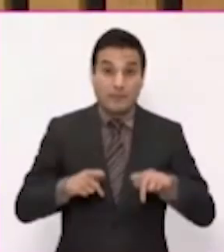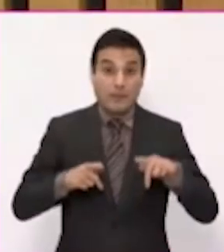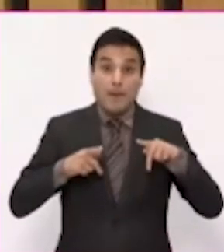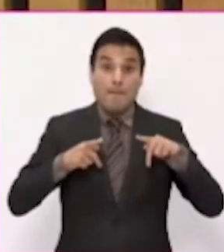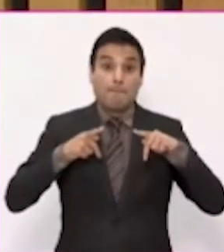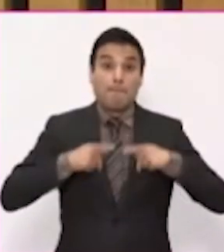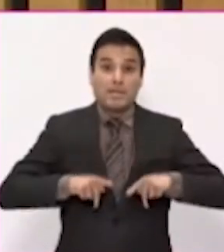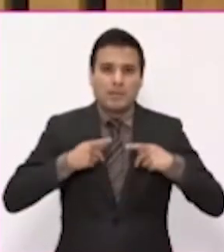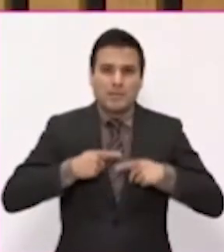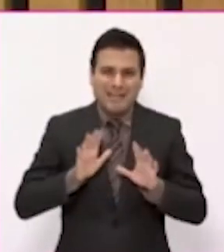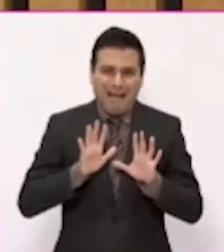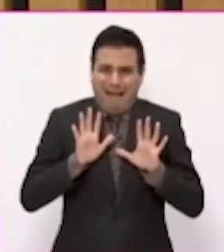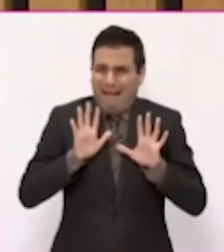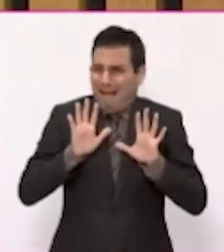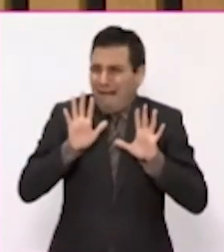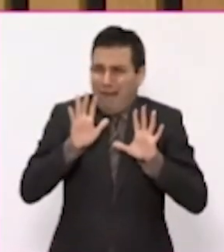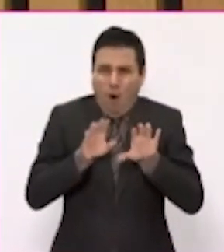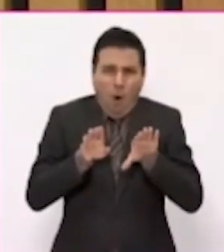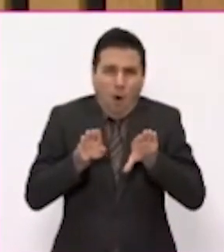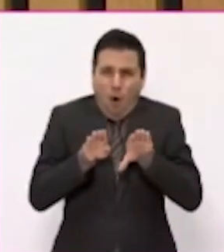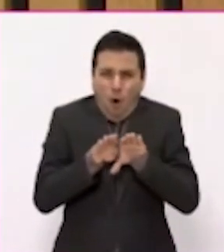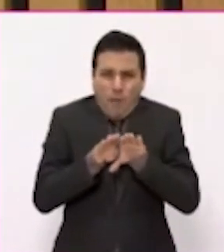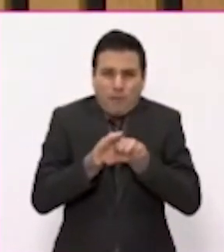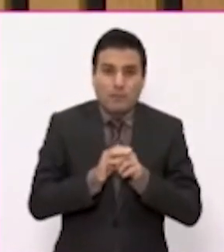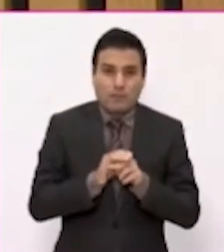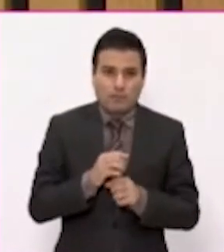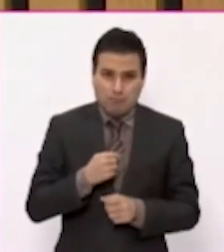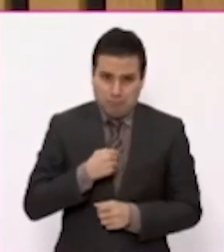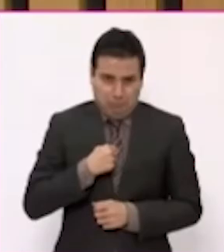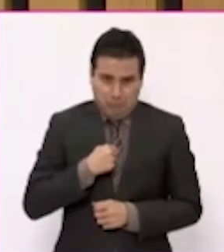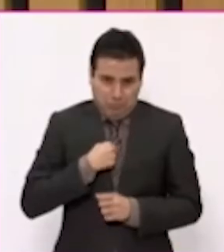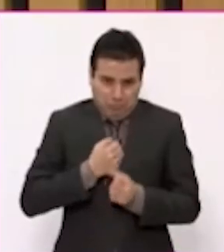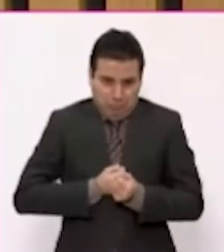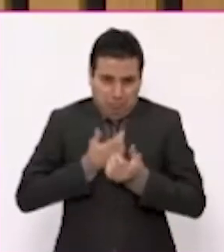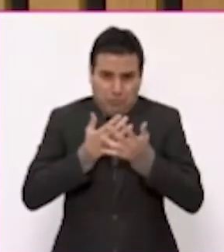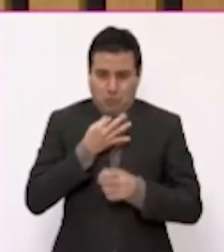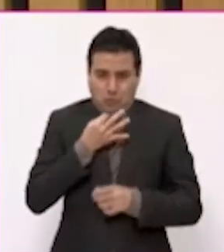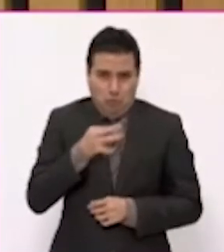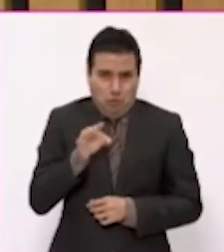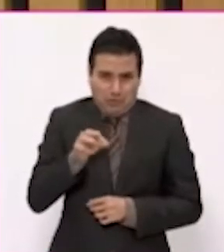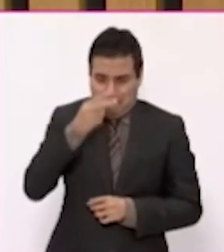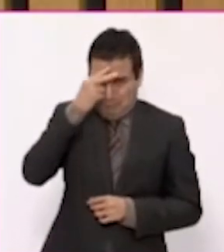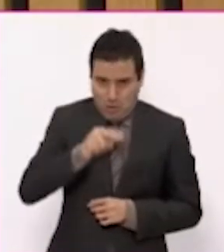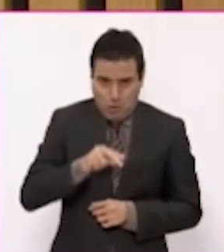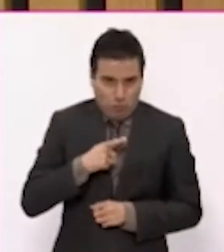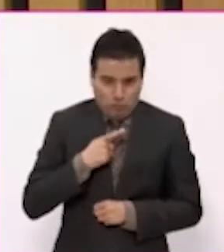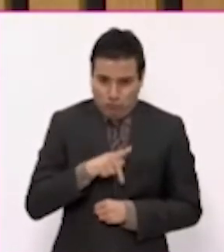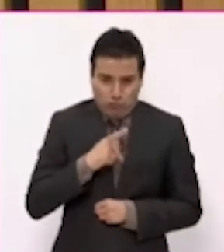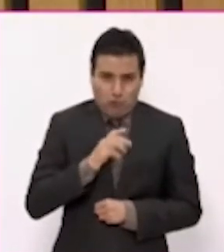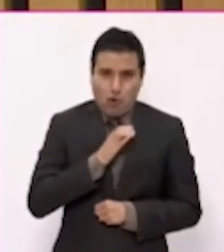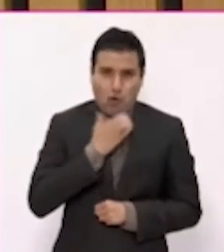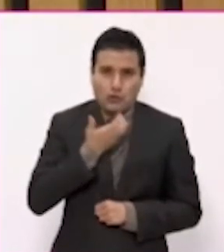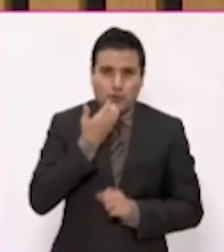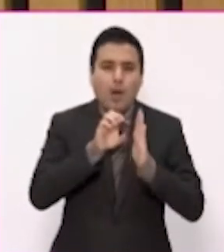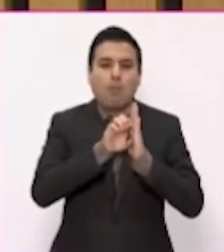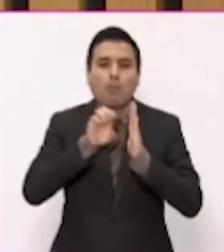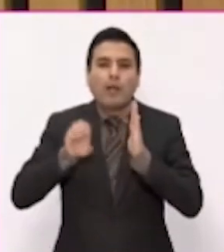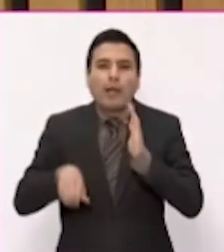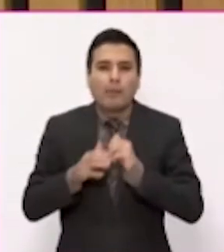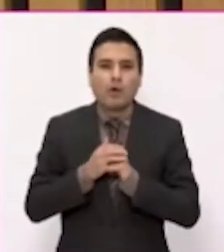el idioma llano de la expresión muy mexicana, muy mexicana. Si yo le digo a un